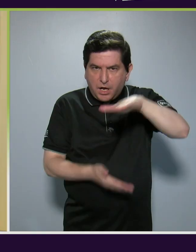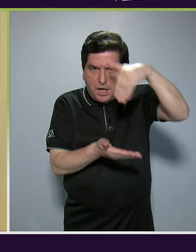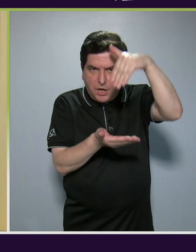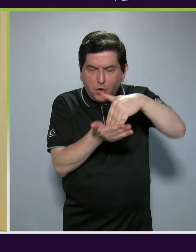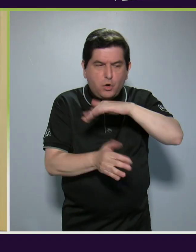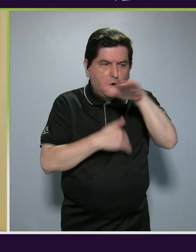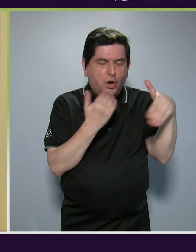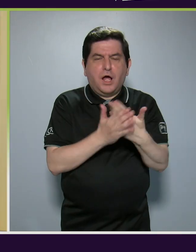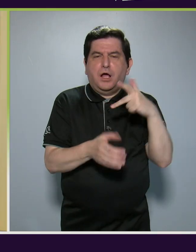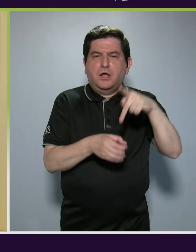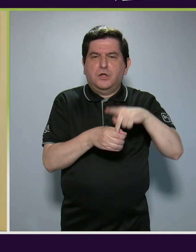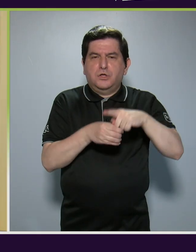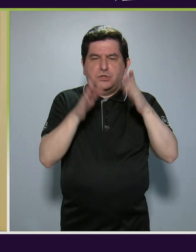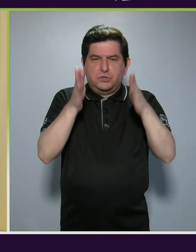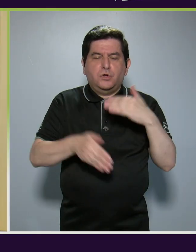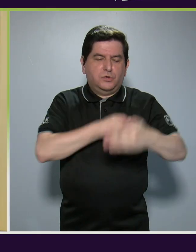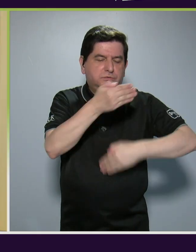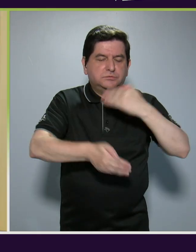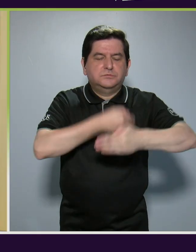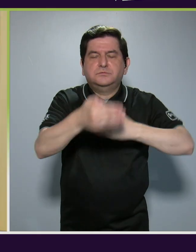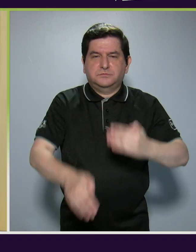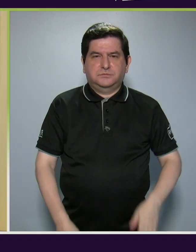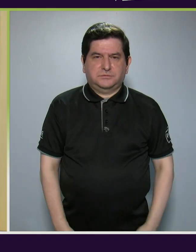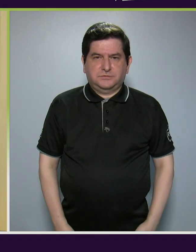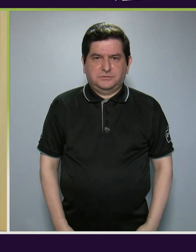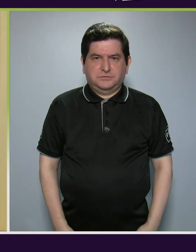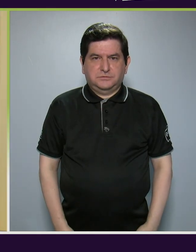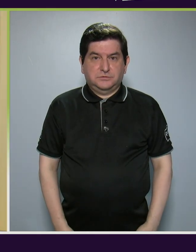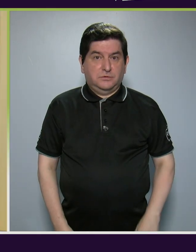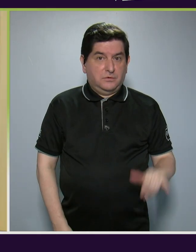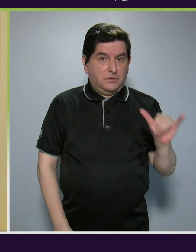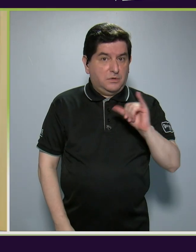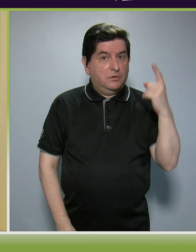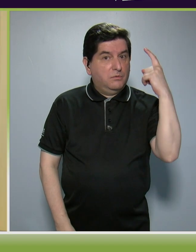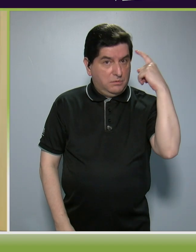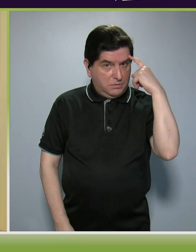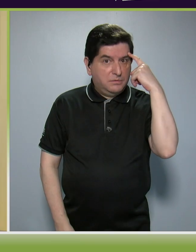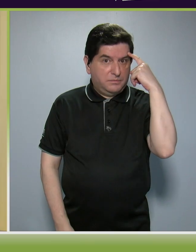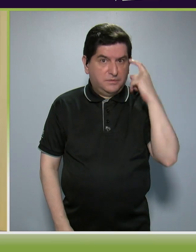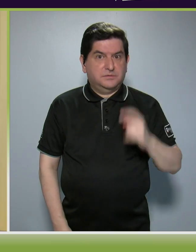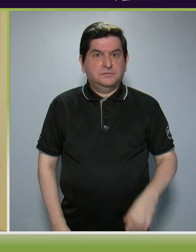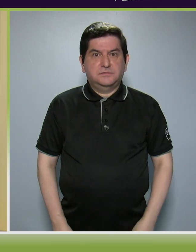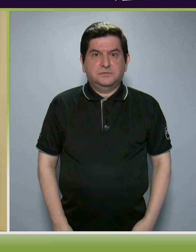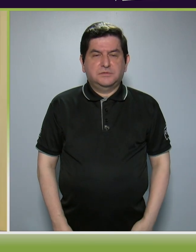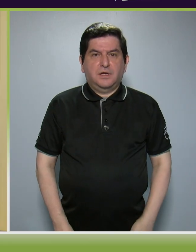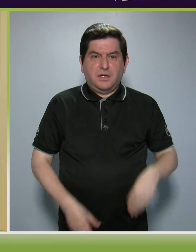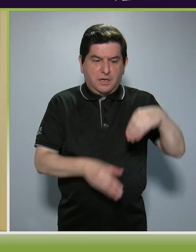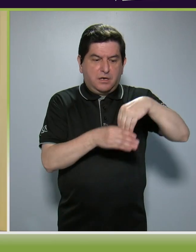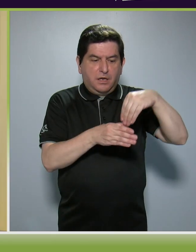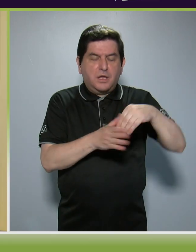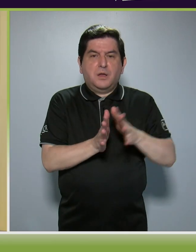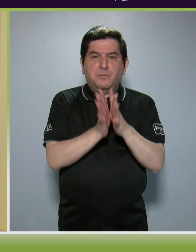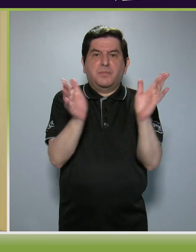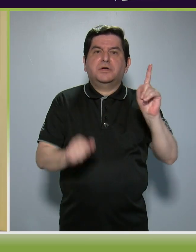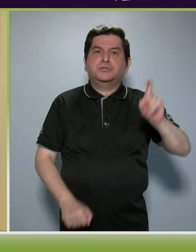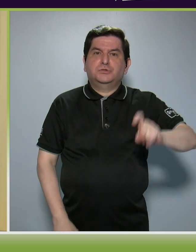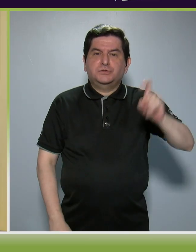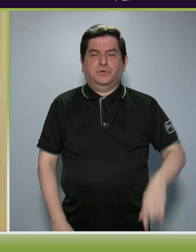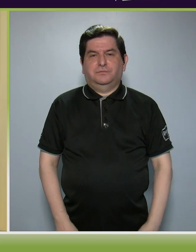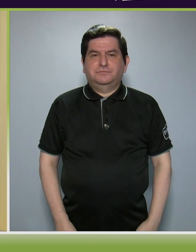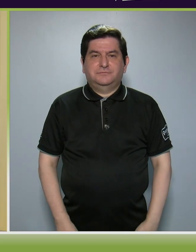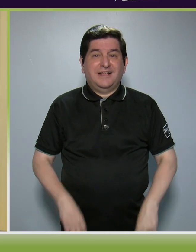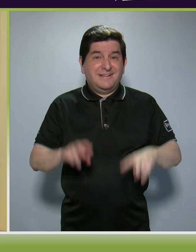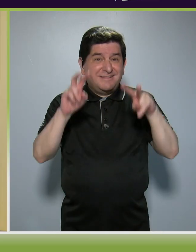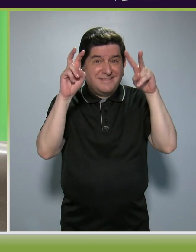todos los actores que están involucrados en este proceso. E inclusive, digamos, pensemos en la inversión pública que se requiere. Hay